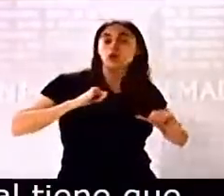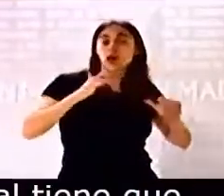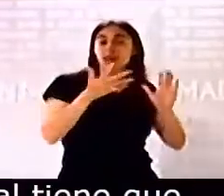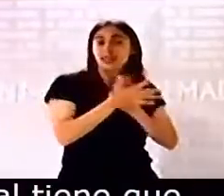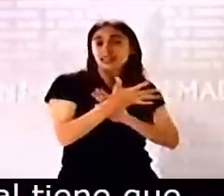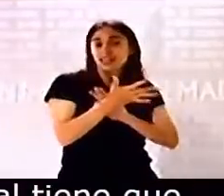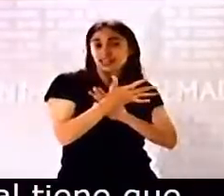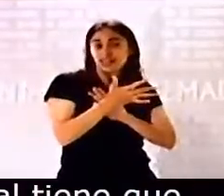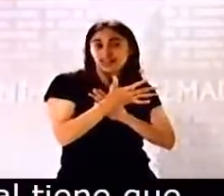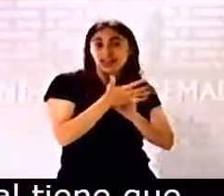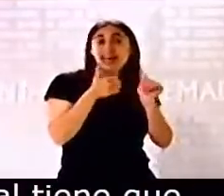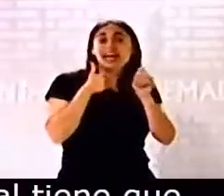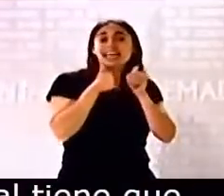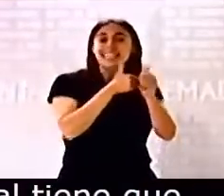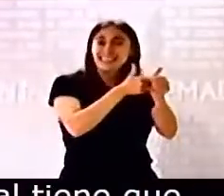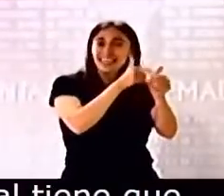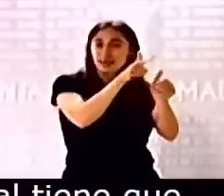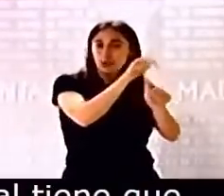Portugal.